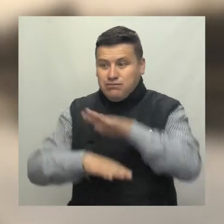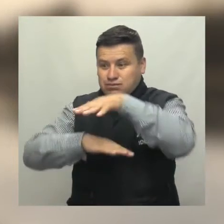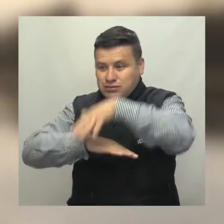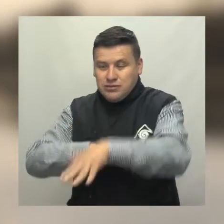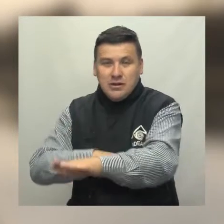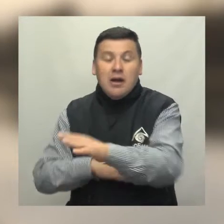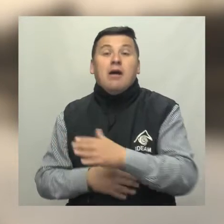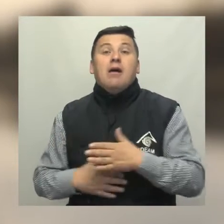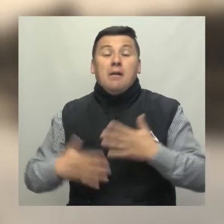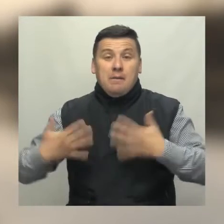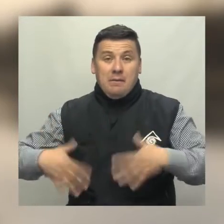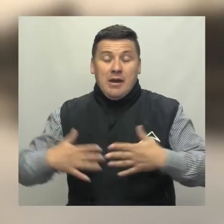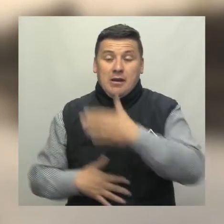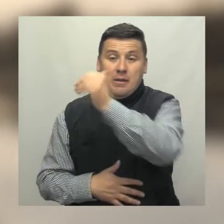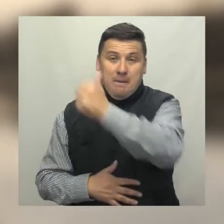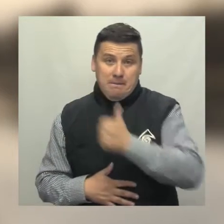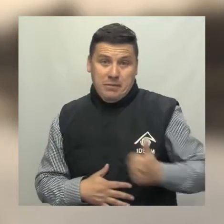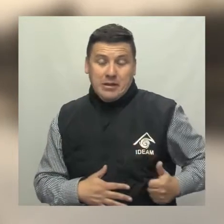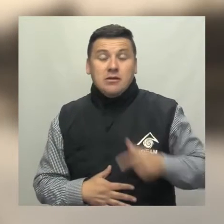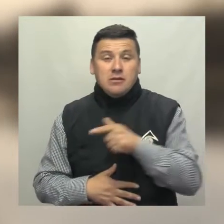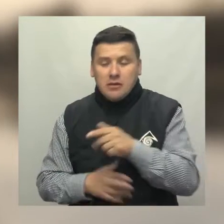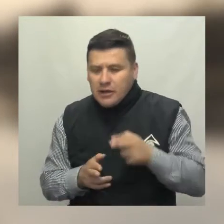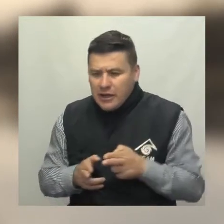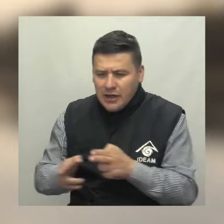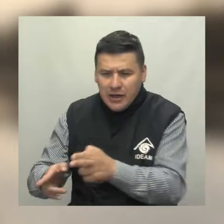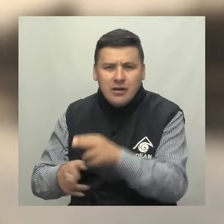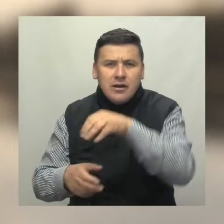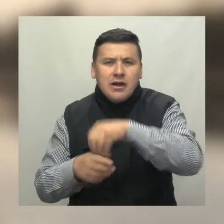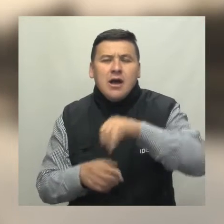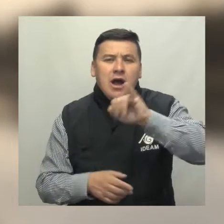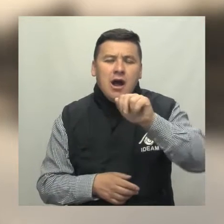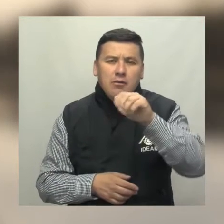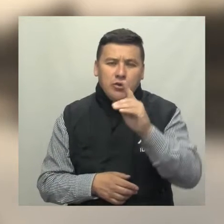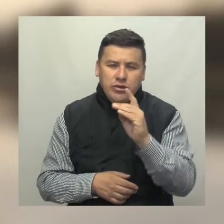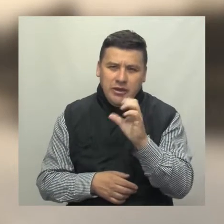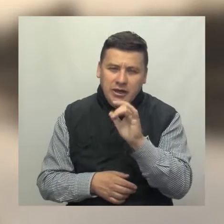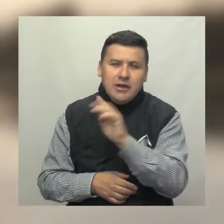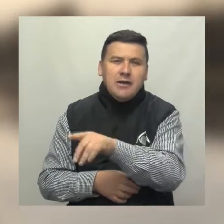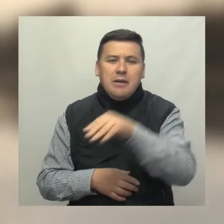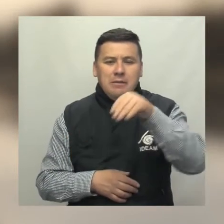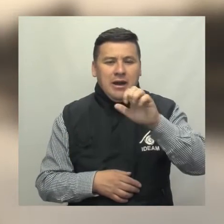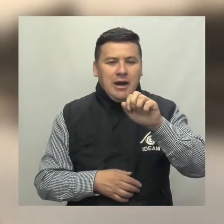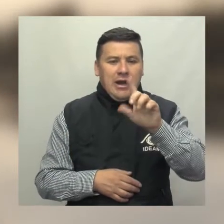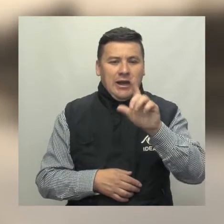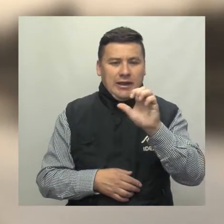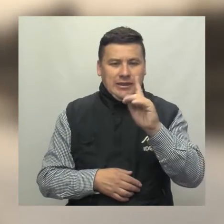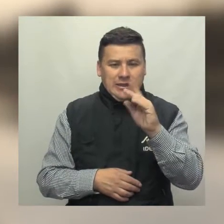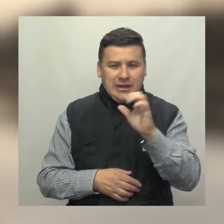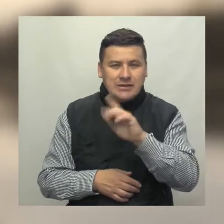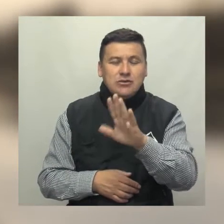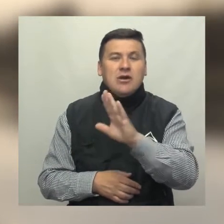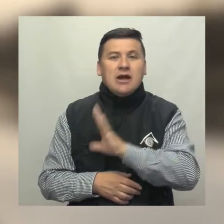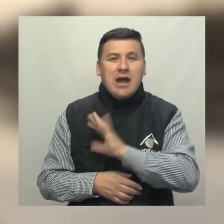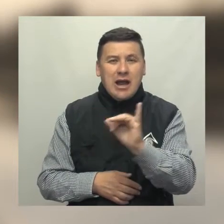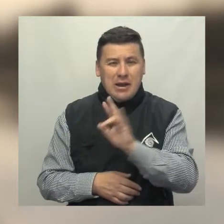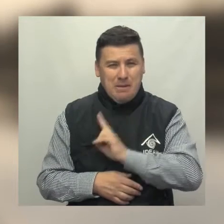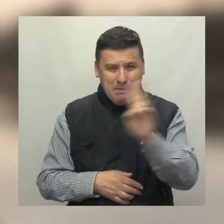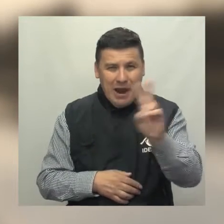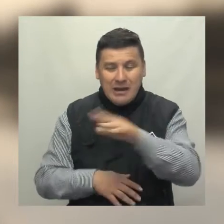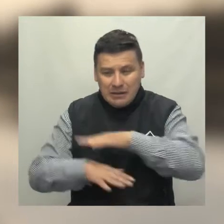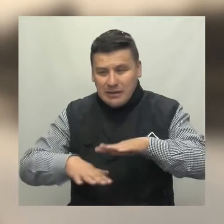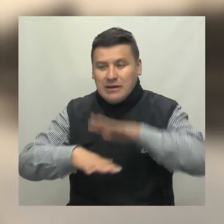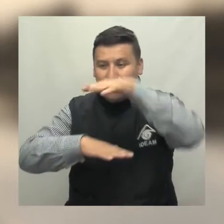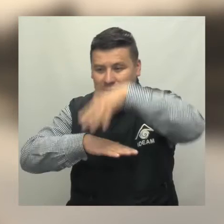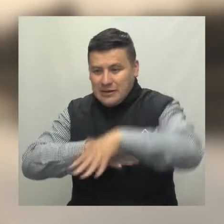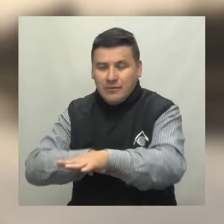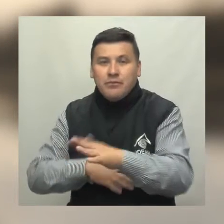entre el Banco y Flato Con desbordamientos en los ríos Timbá, Jamundí, Pance, Meléndez y Cali en el departamento del Valle Y alerta